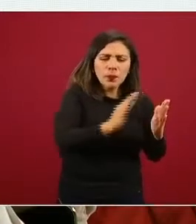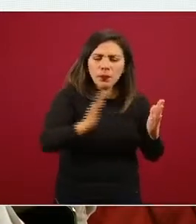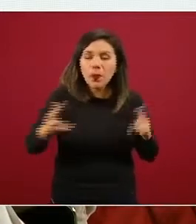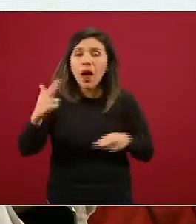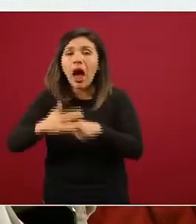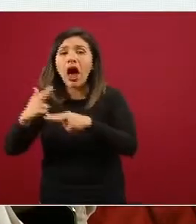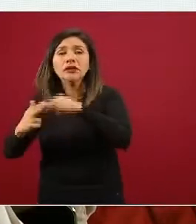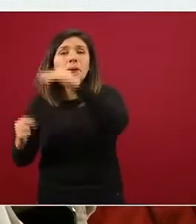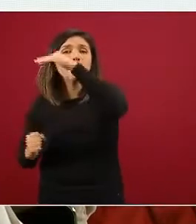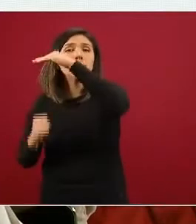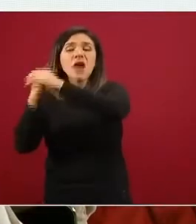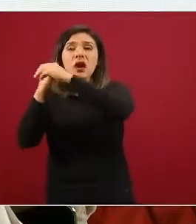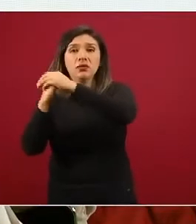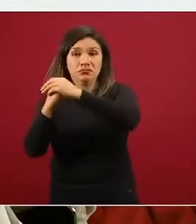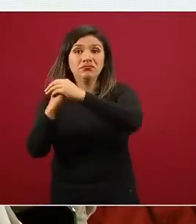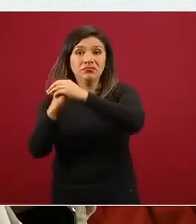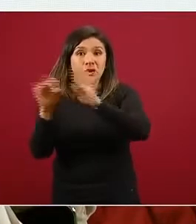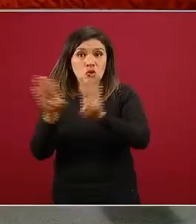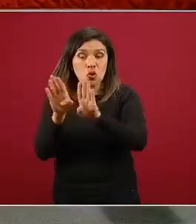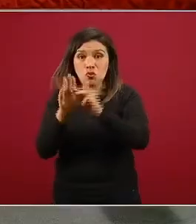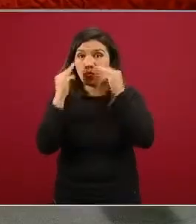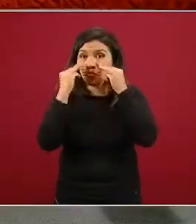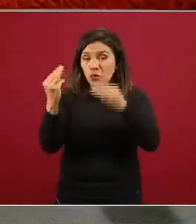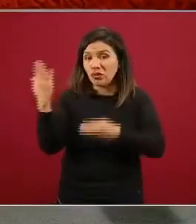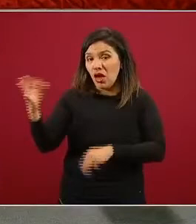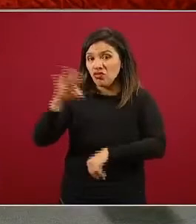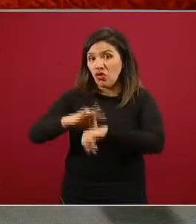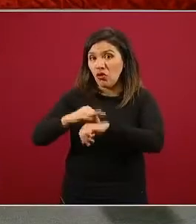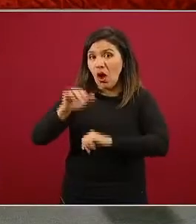punto máximo? Como acaba de comentar